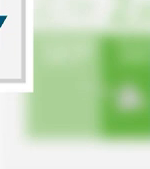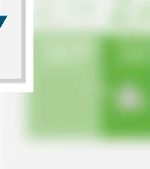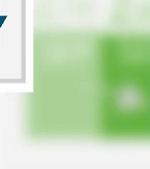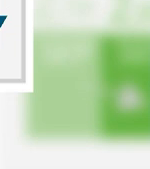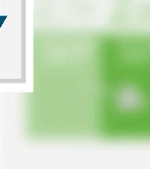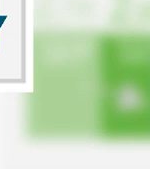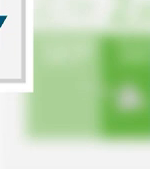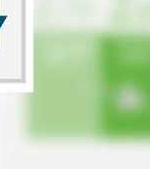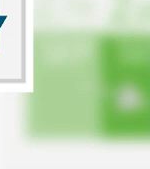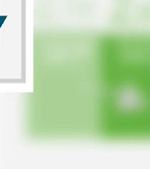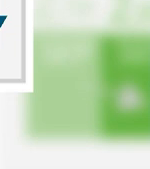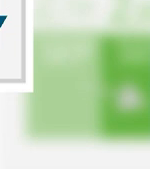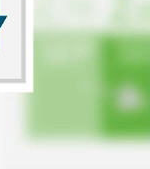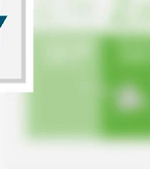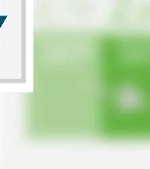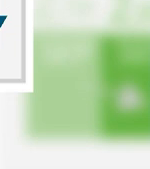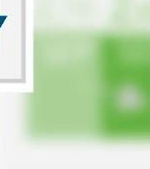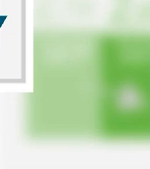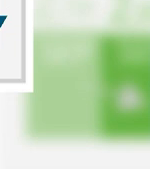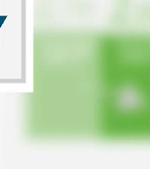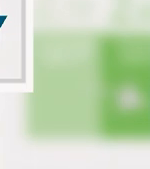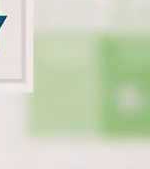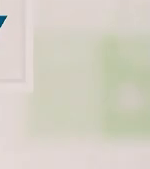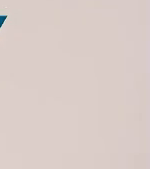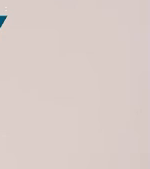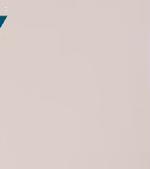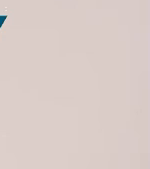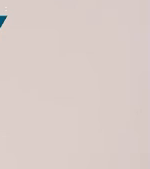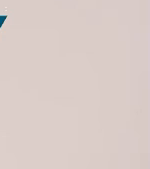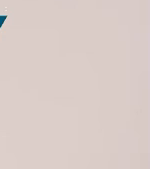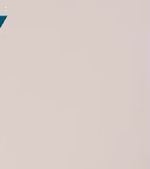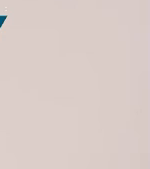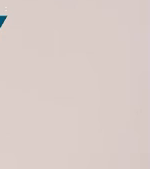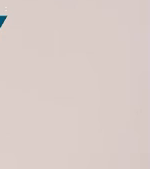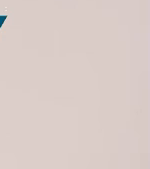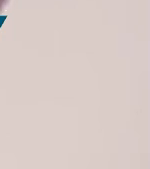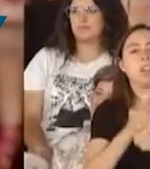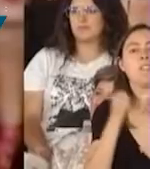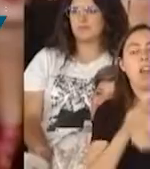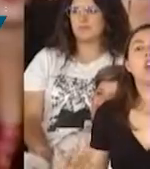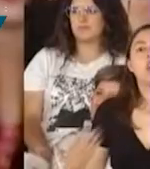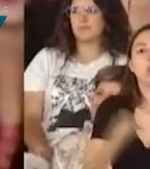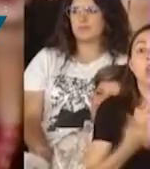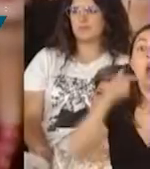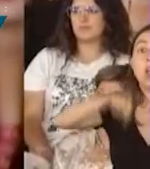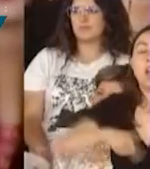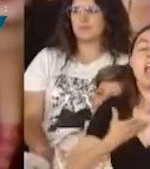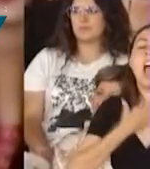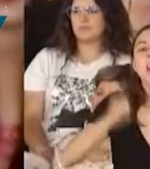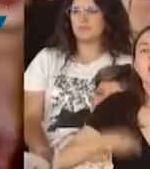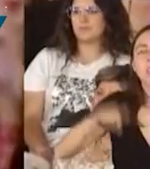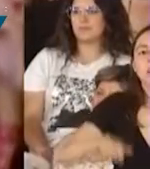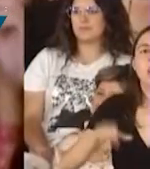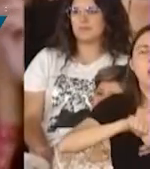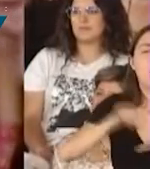también las preguntas, cómo se hacen, y en eso es un experto el señor Tezanos, pero es muy importante, sobre todo, la tendencia. Con lo cual, hay que coger